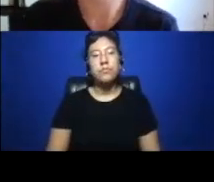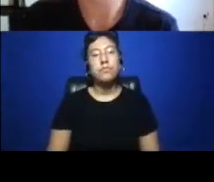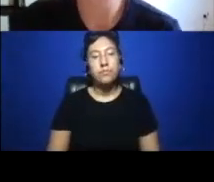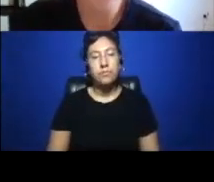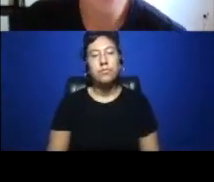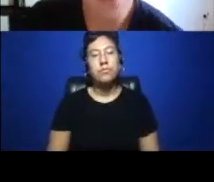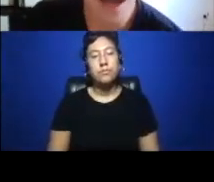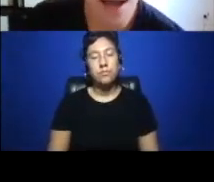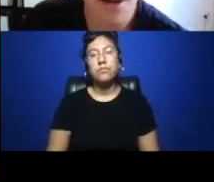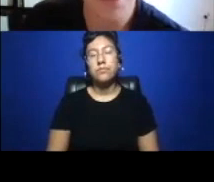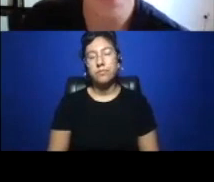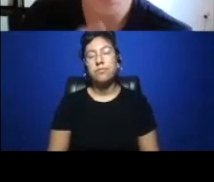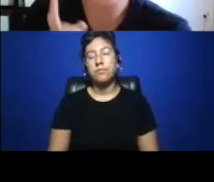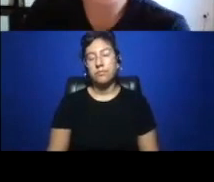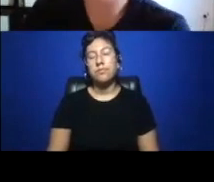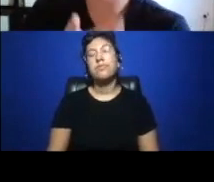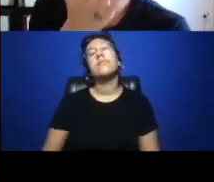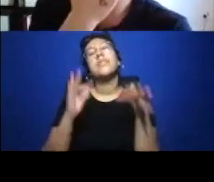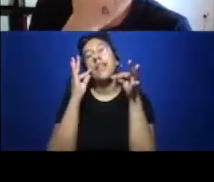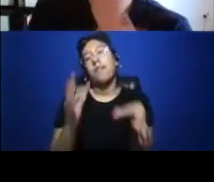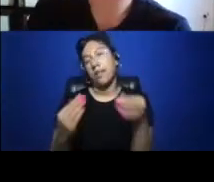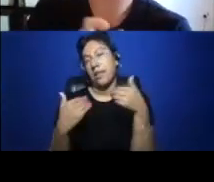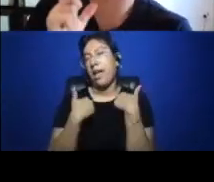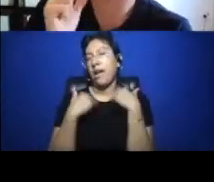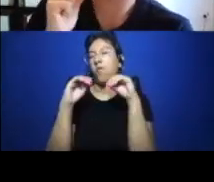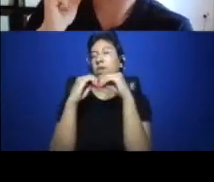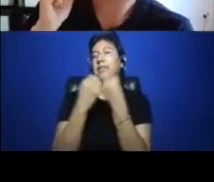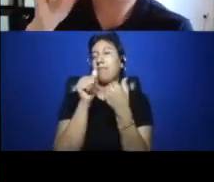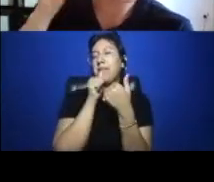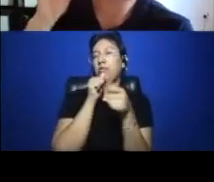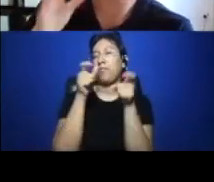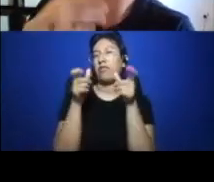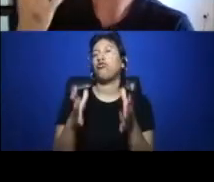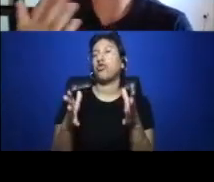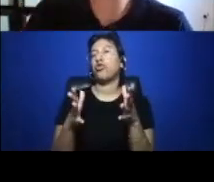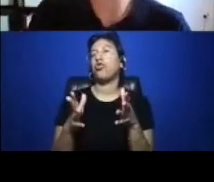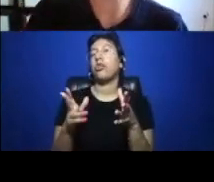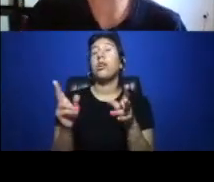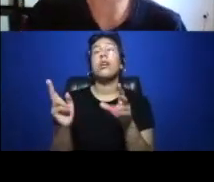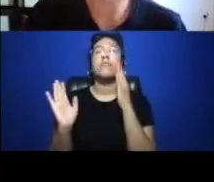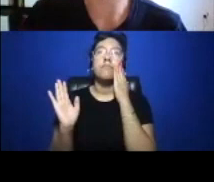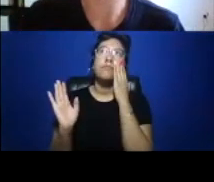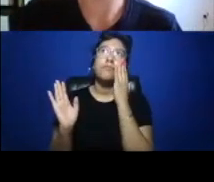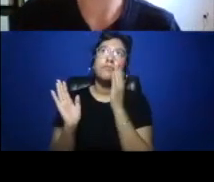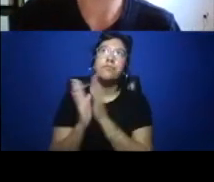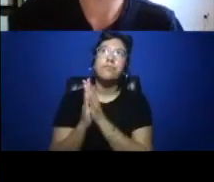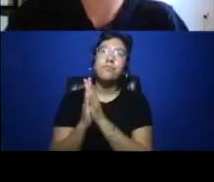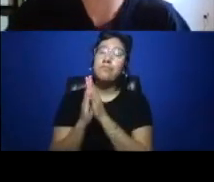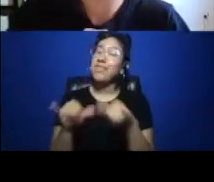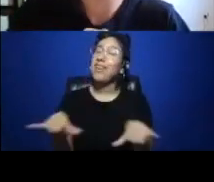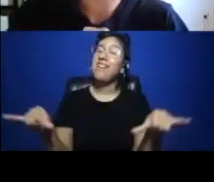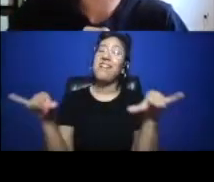y comunicárselo. Pero sí, definitivamente tener un software para manejar